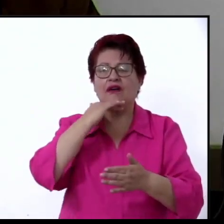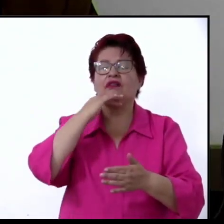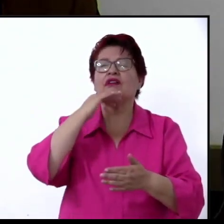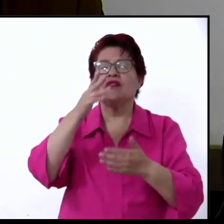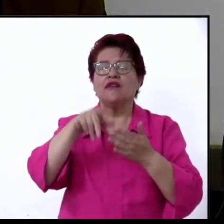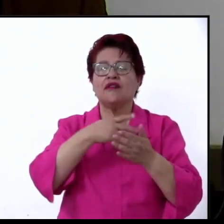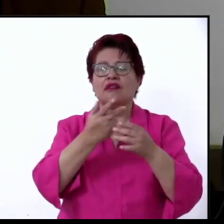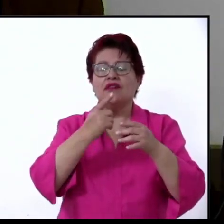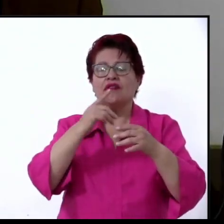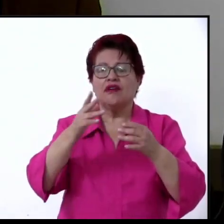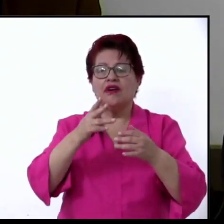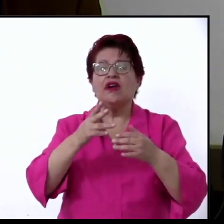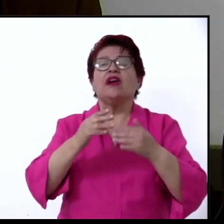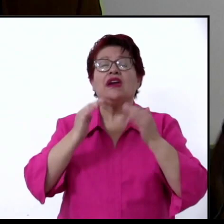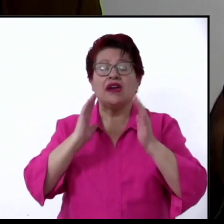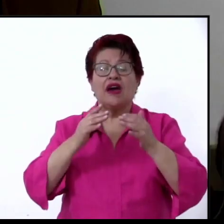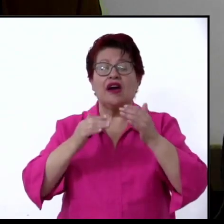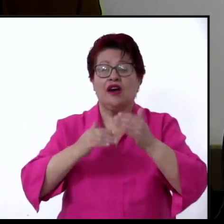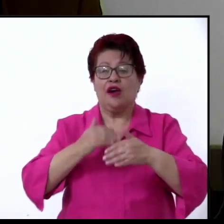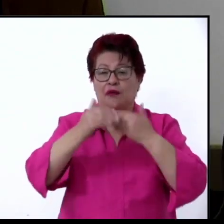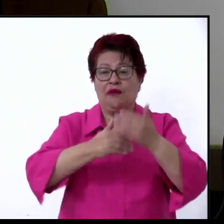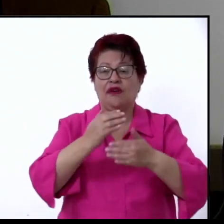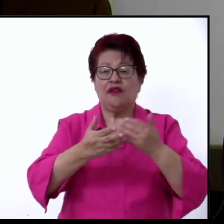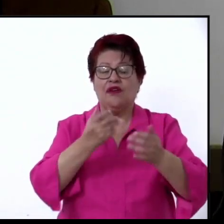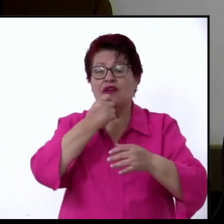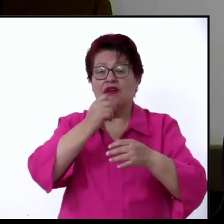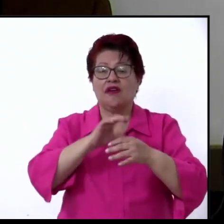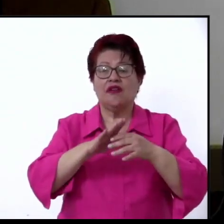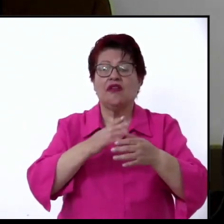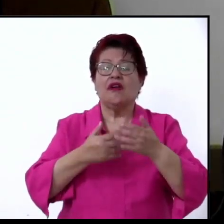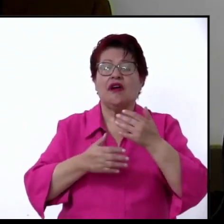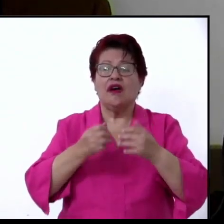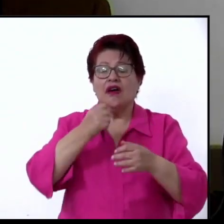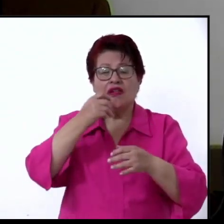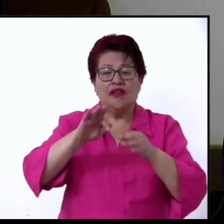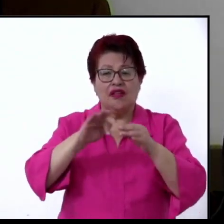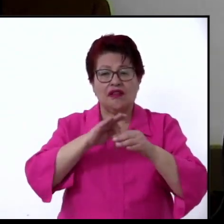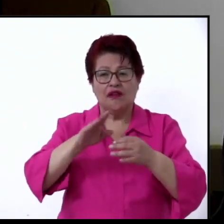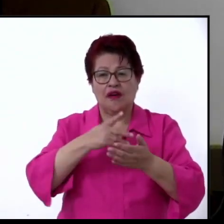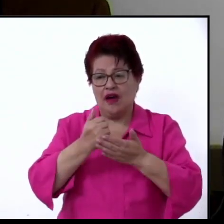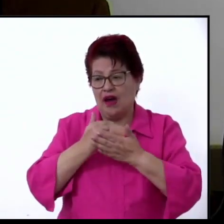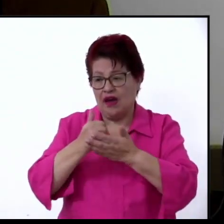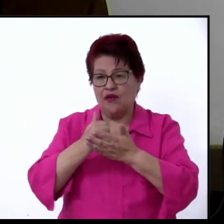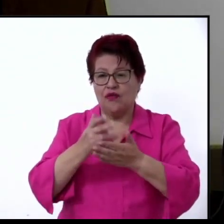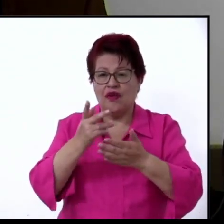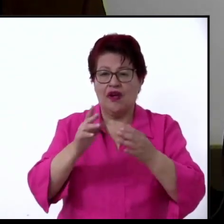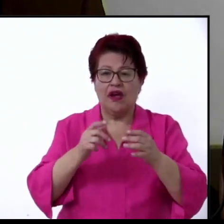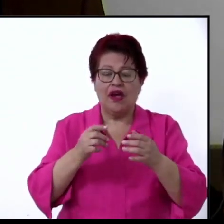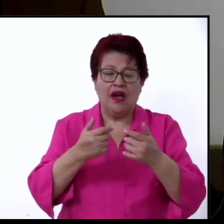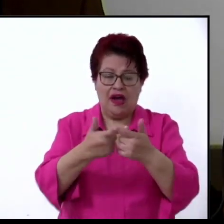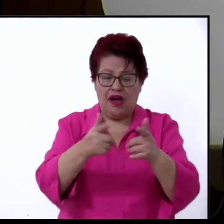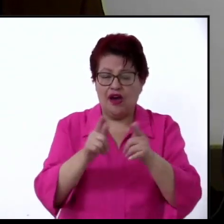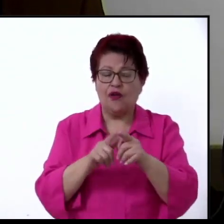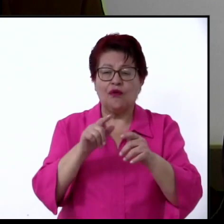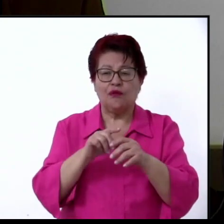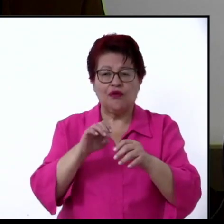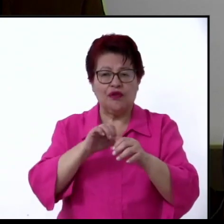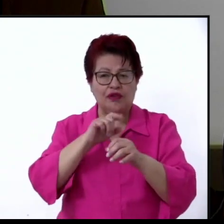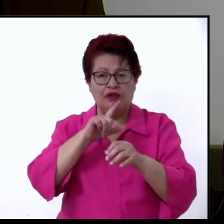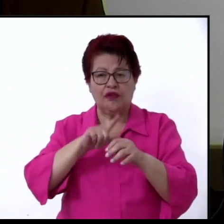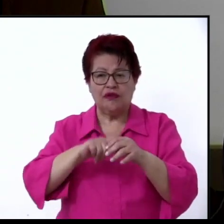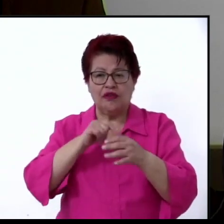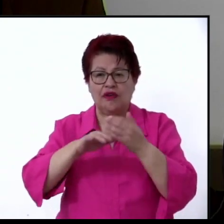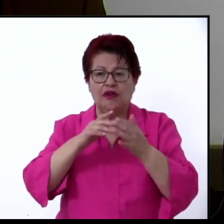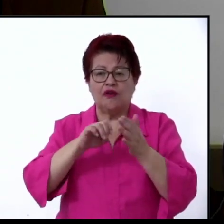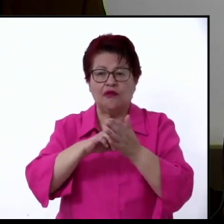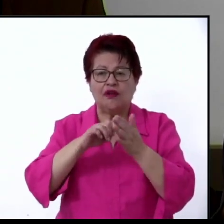marcha diversas acciones en la Secretaría del Trabajo para poder ayudar a sectores específicos. También mencionaban